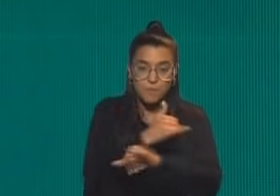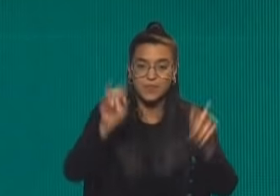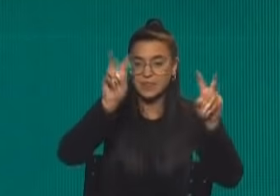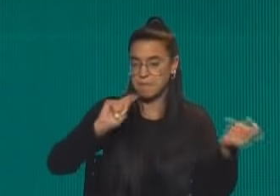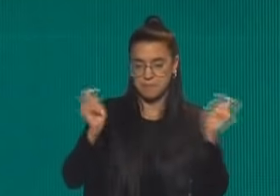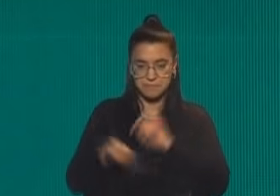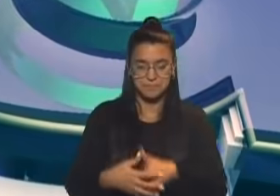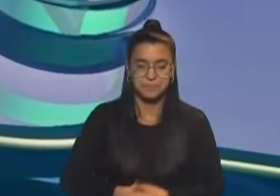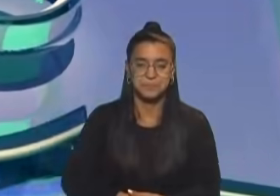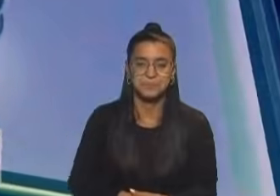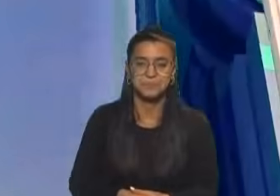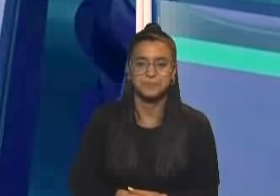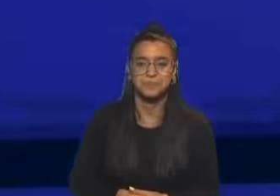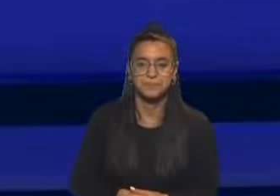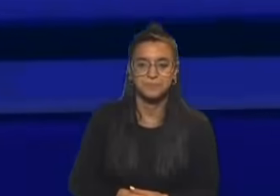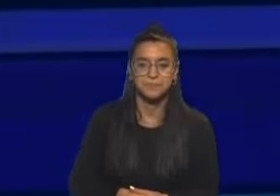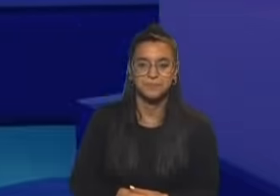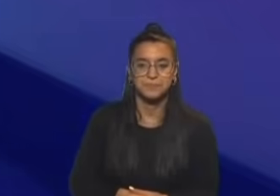de tema.